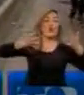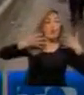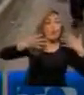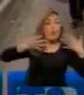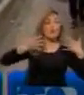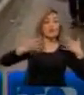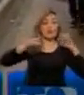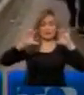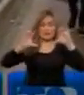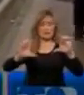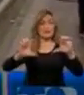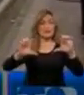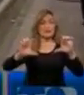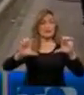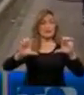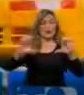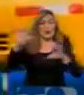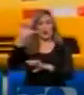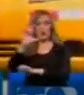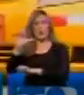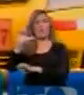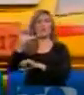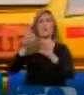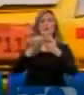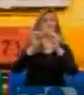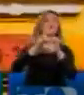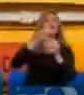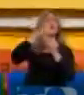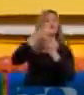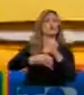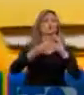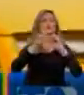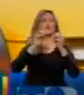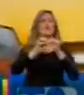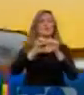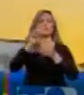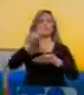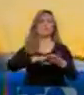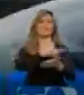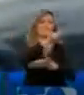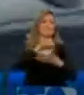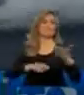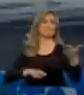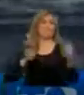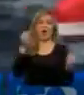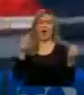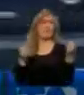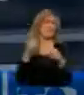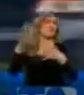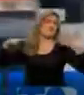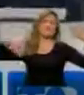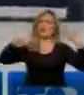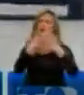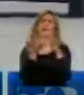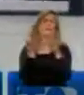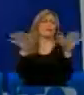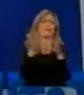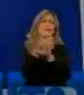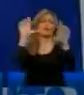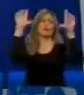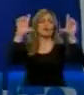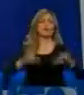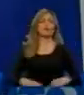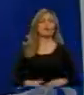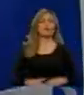quedará eliminada la restricción vehicular por el último dígito de placa desde este lunes, tal y como ocurrió a nivel nacional.